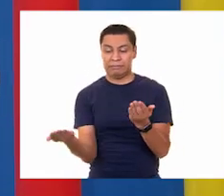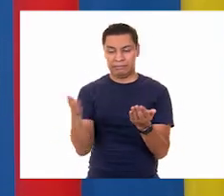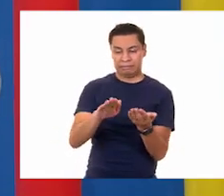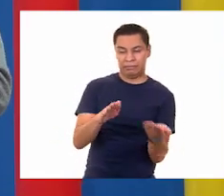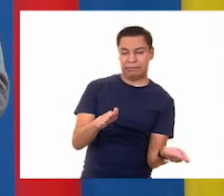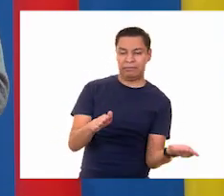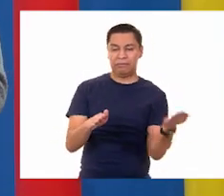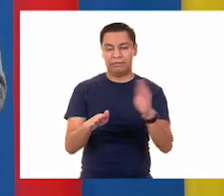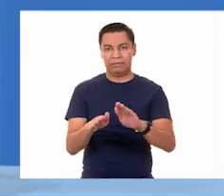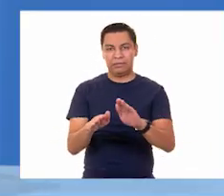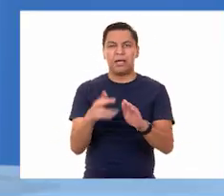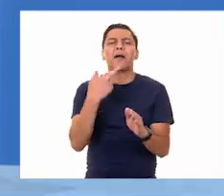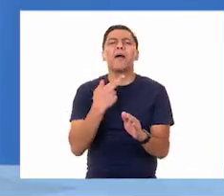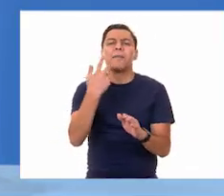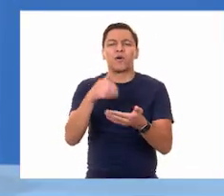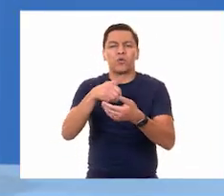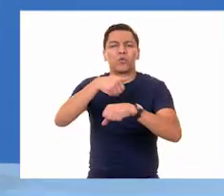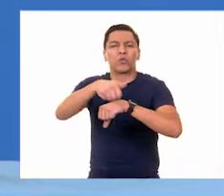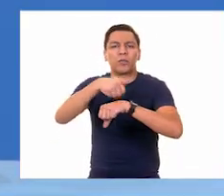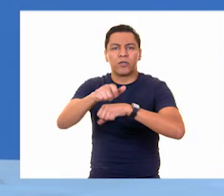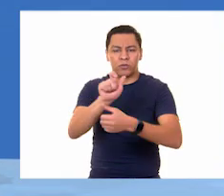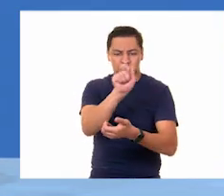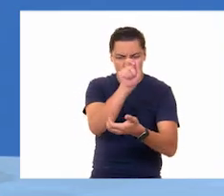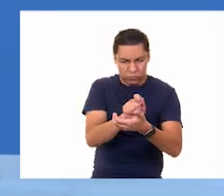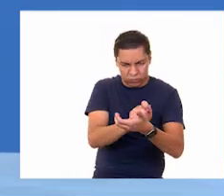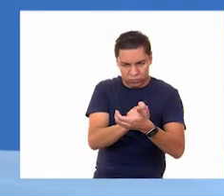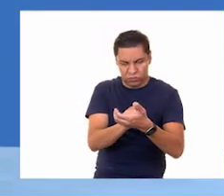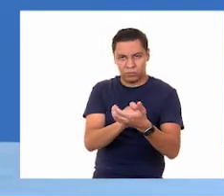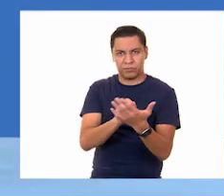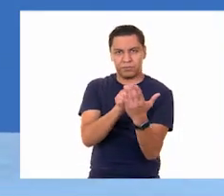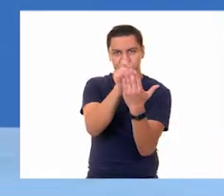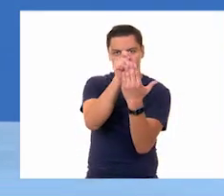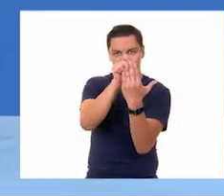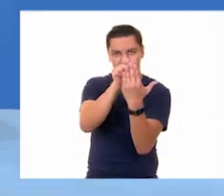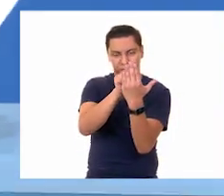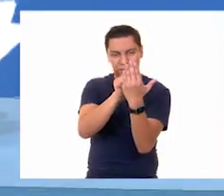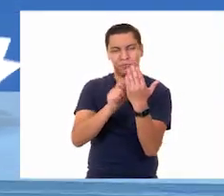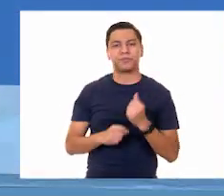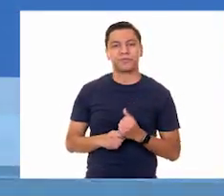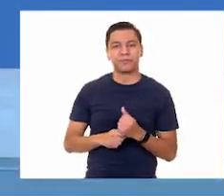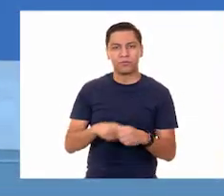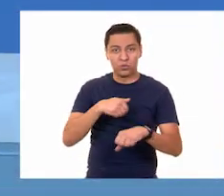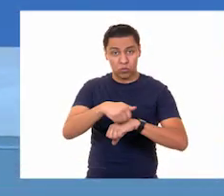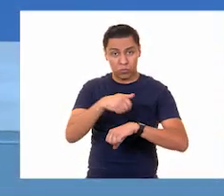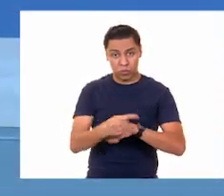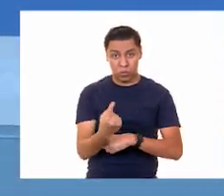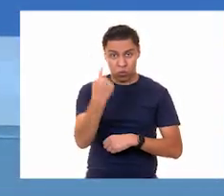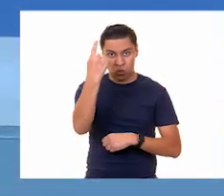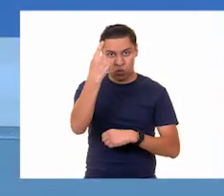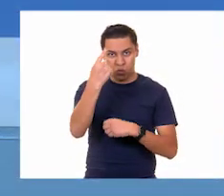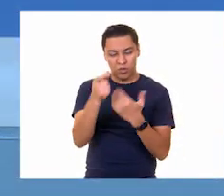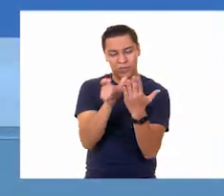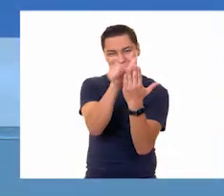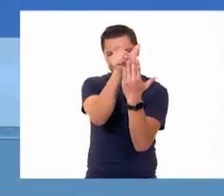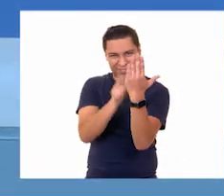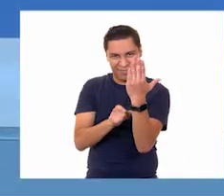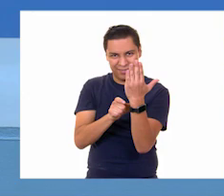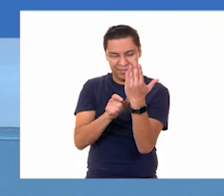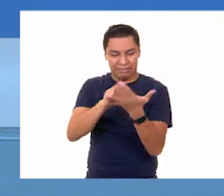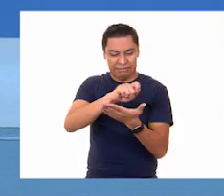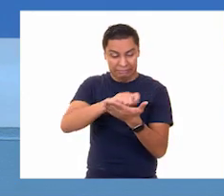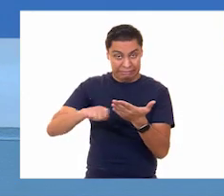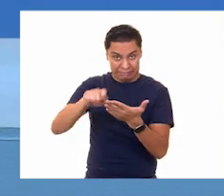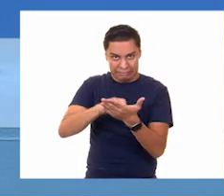ponerle números para poderlo identificar, ¿no? Muy bien. El 1 estaría donde usted puso el tache. Ok. Ahí el Número 1.